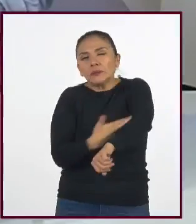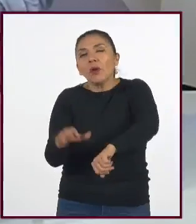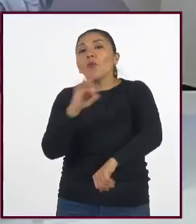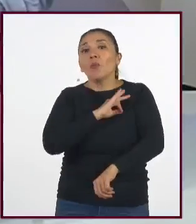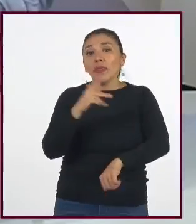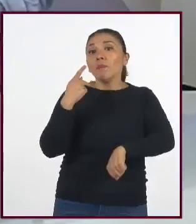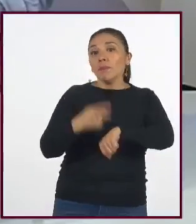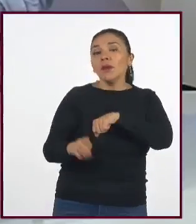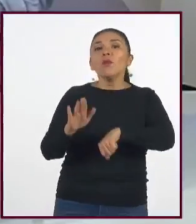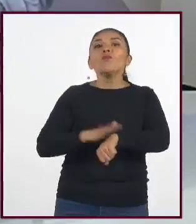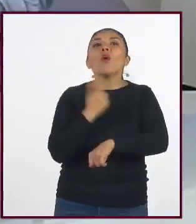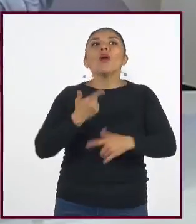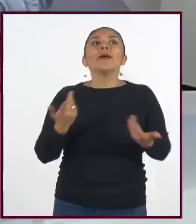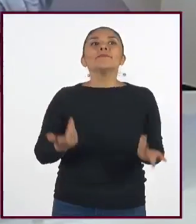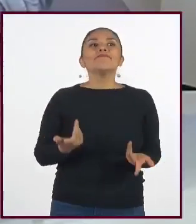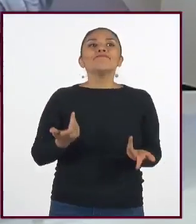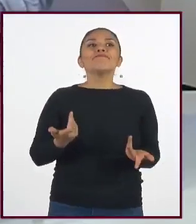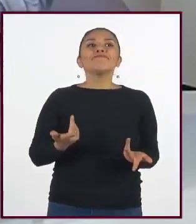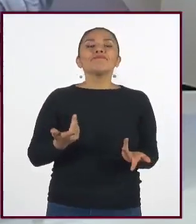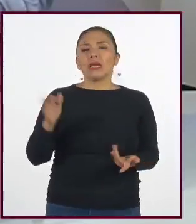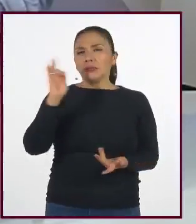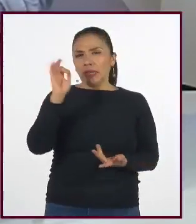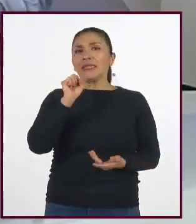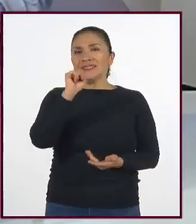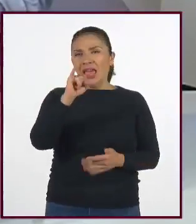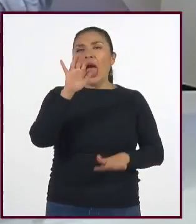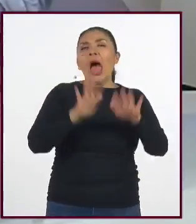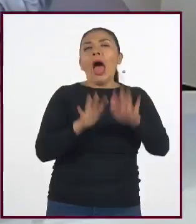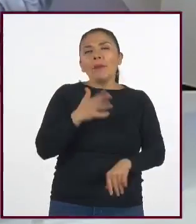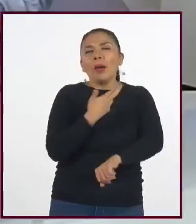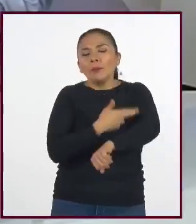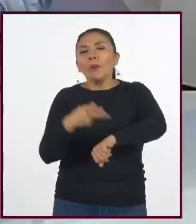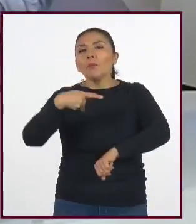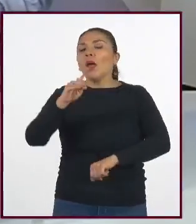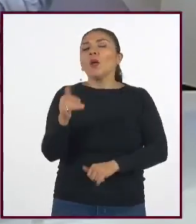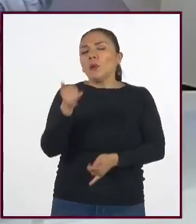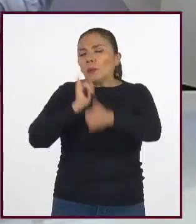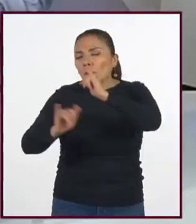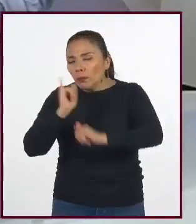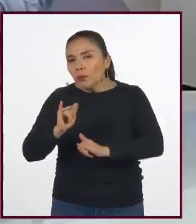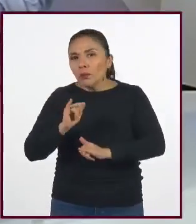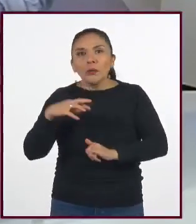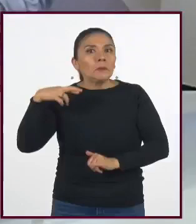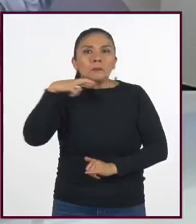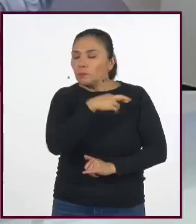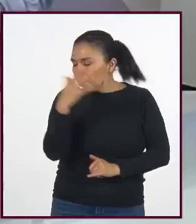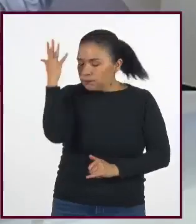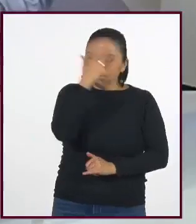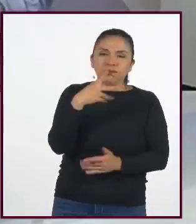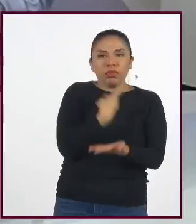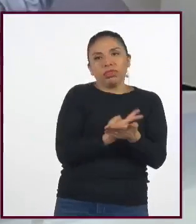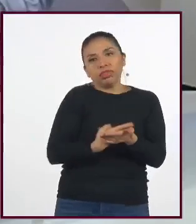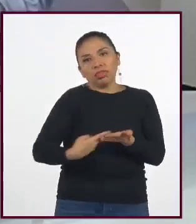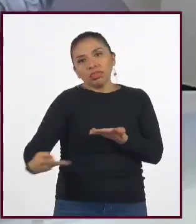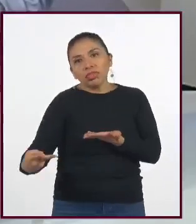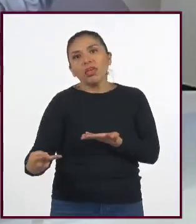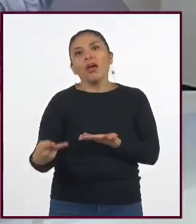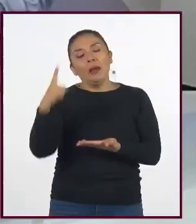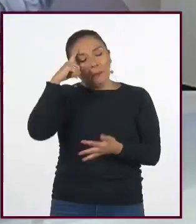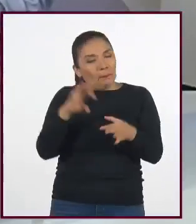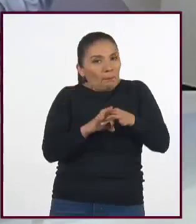también, porque quizá consumen, pero llegan al estado de embriaguez donde pierden, ¿no? O sea, pierden la